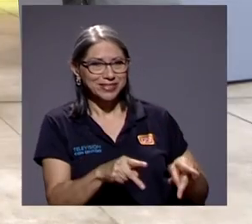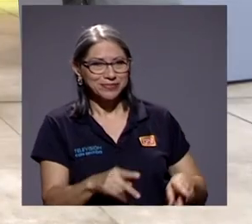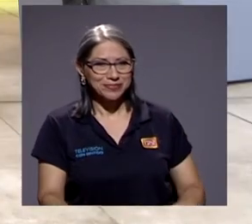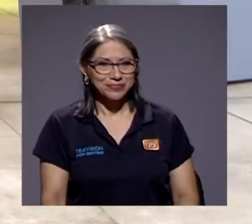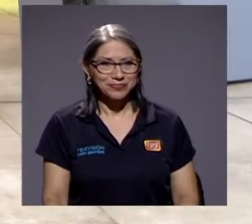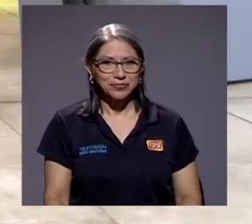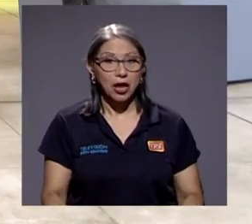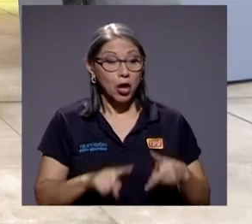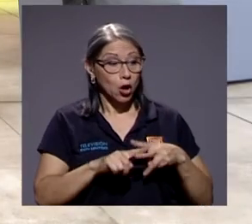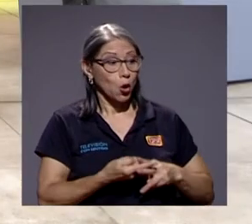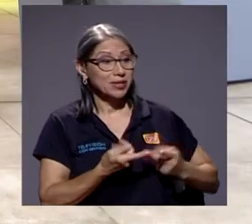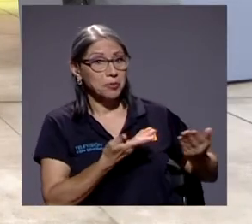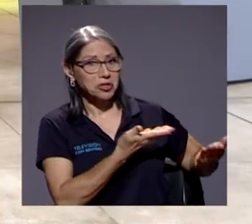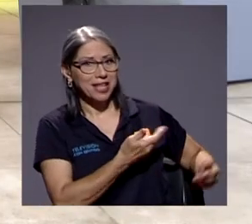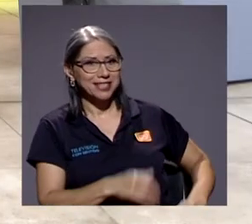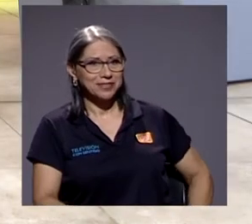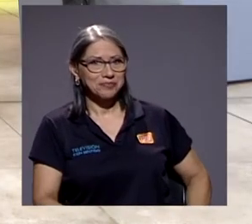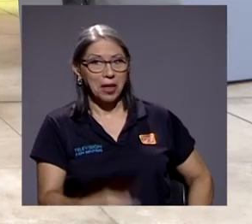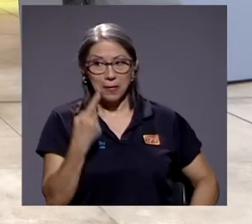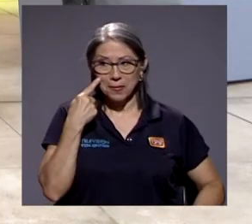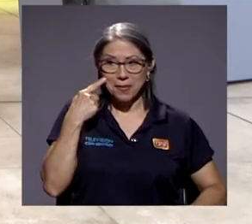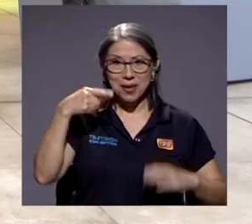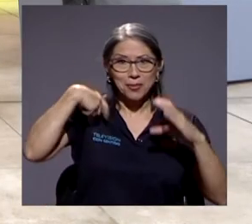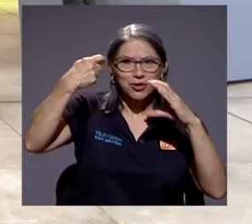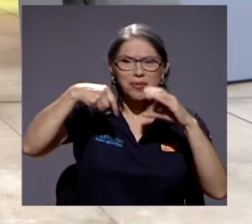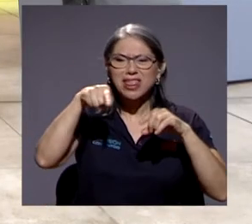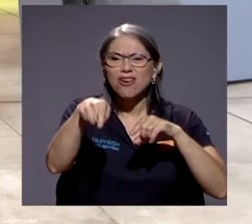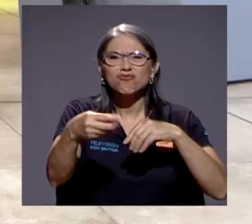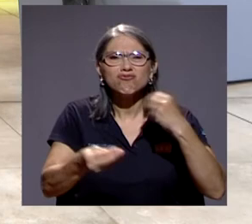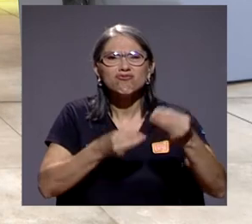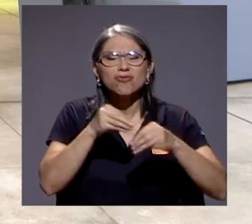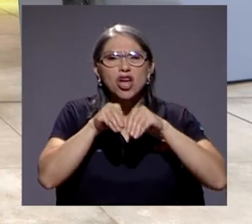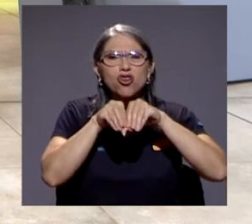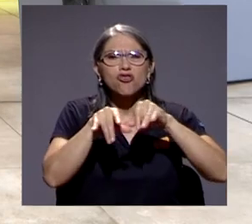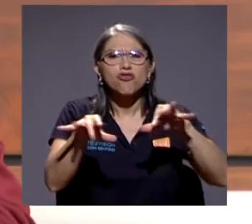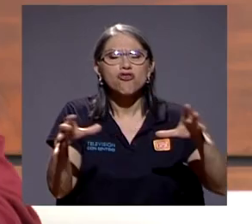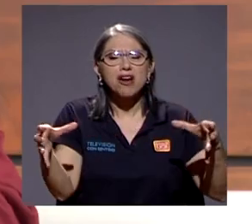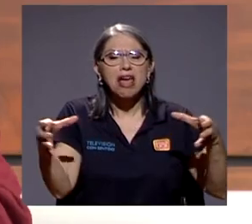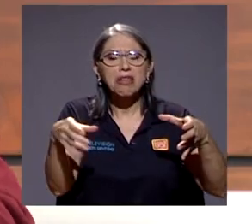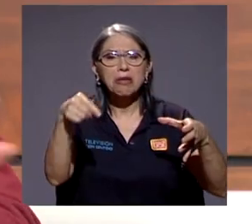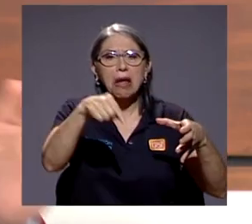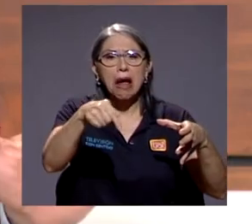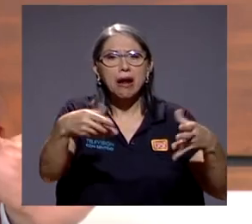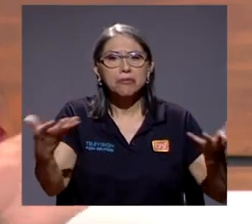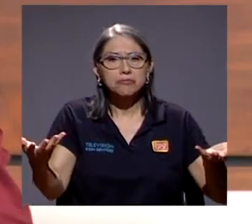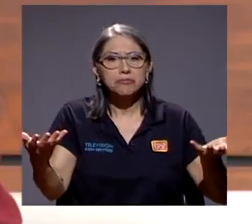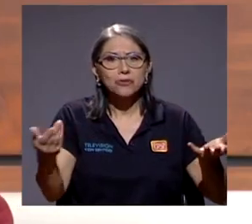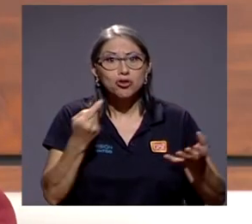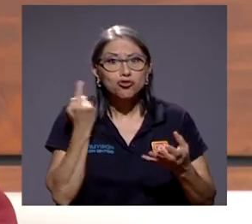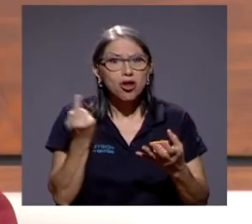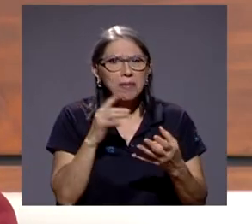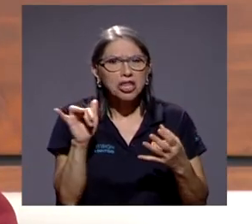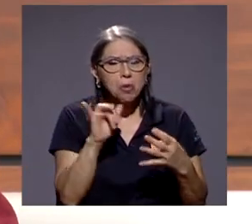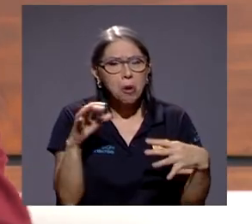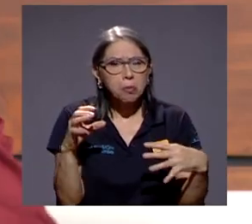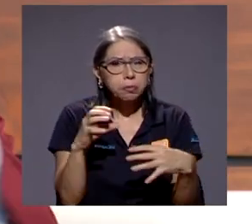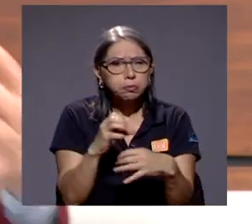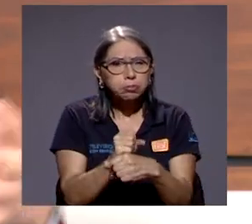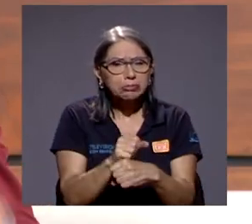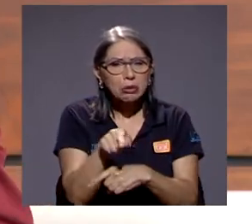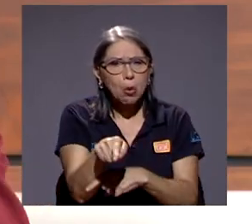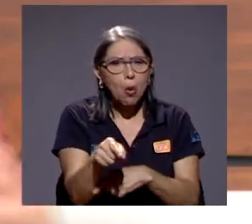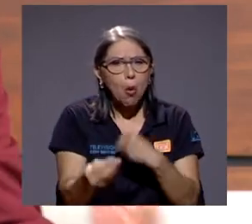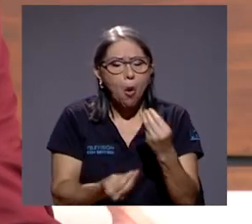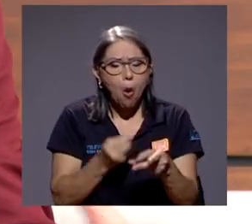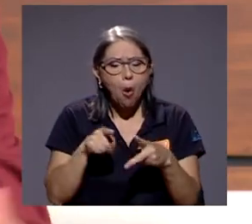como veíamos en este corto vídeo lo que era la red tal vez nada más un repasito de cómo se